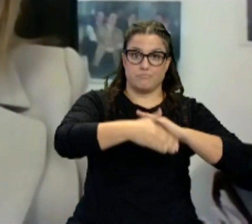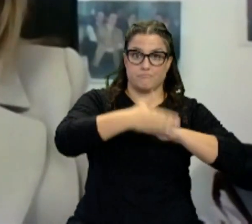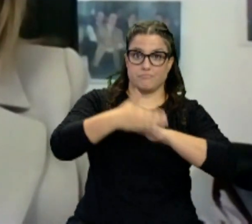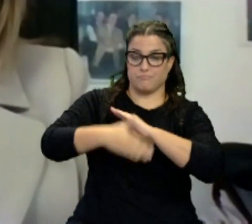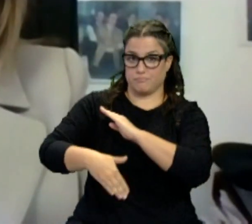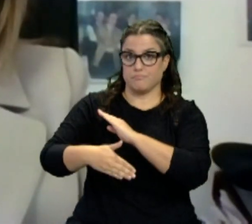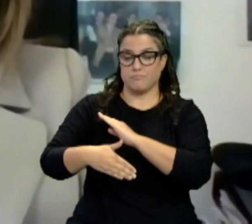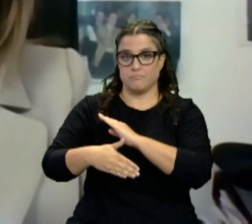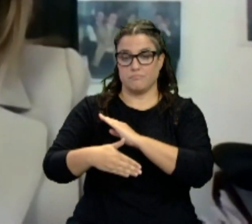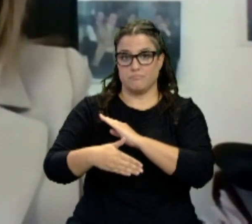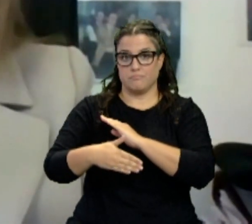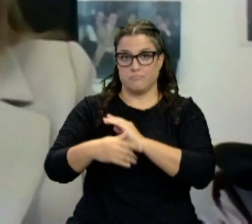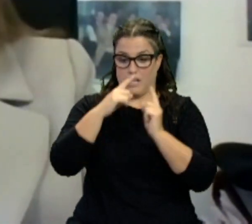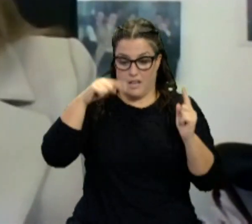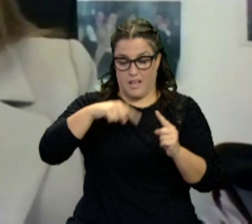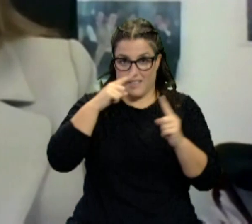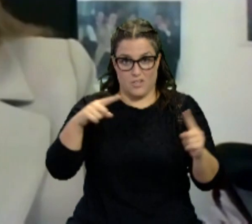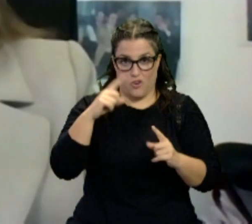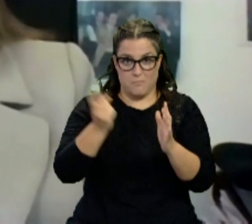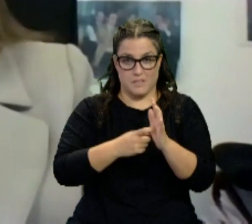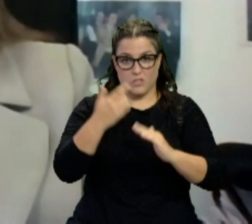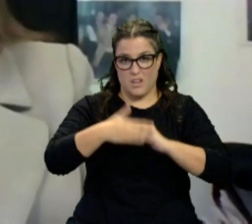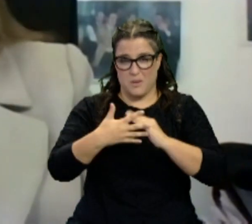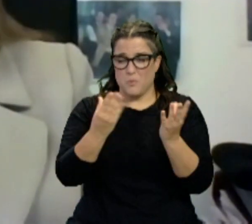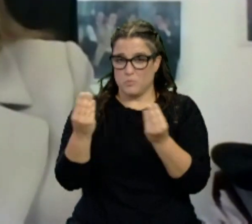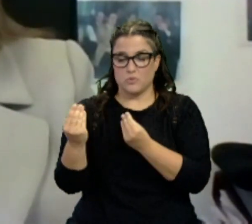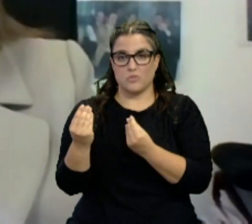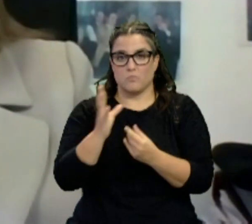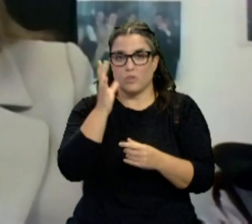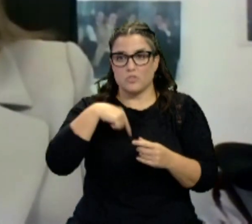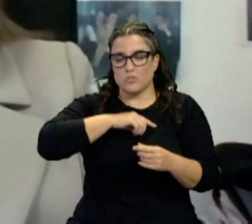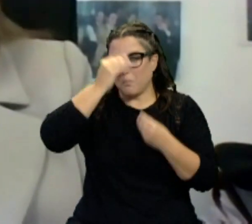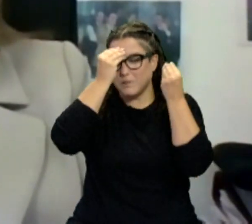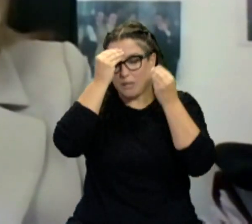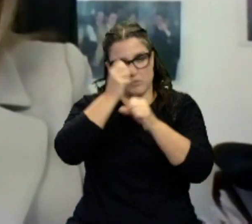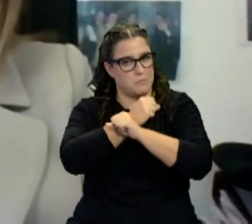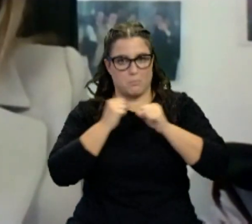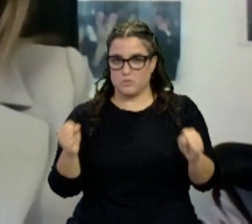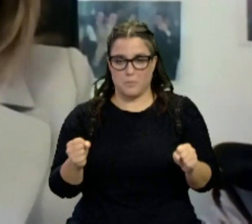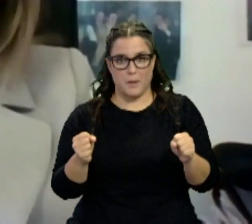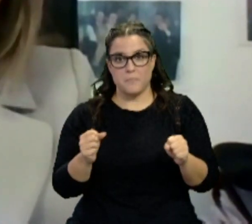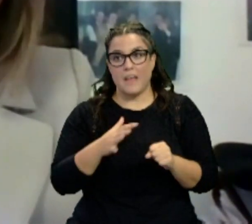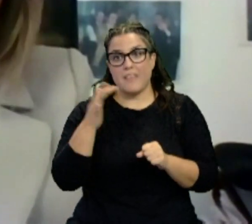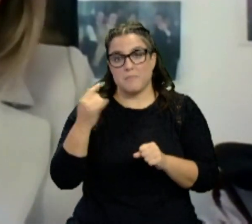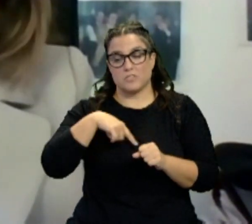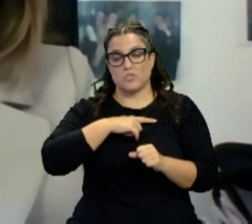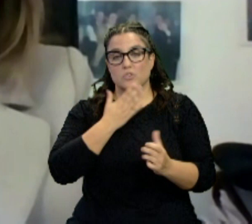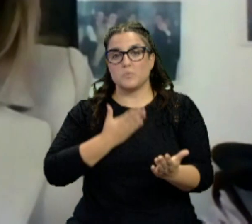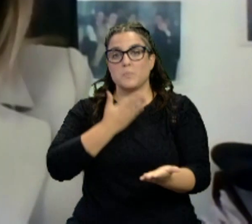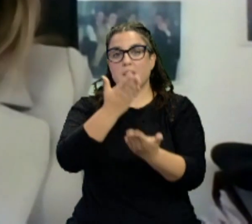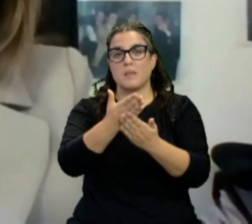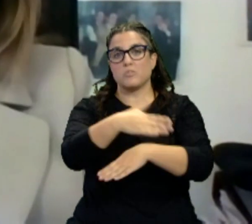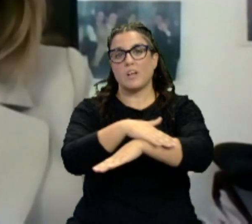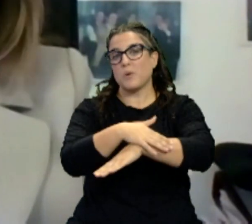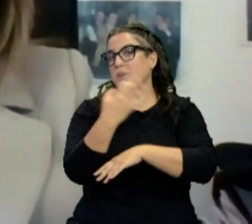cerrado en el resto del año. Y pensamos que es que es imposible, y pedimos desde luego al Gobierno que